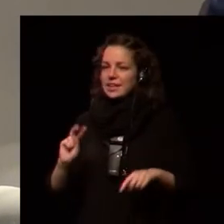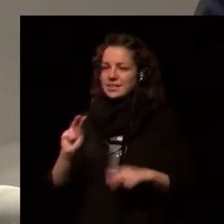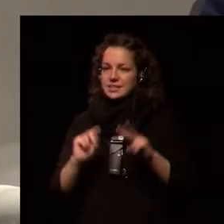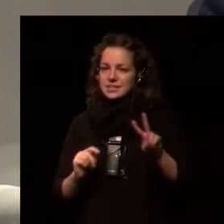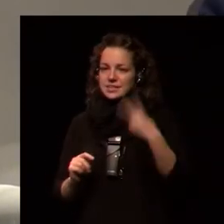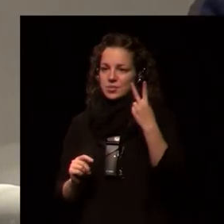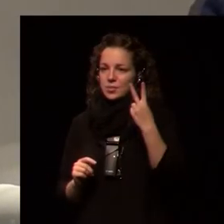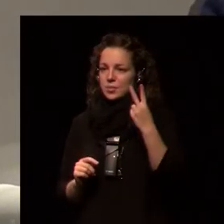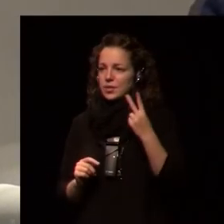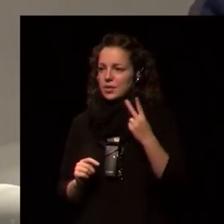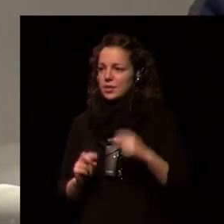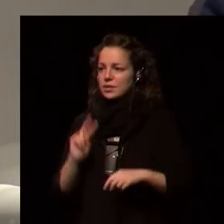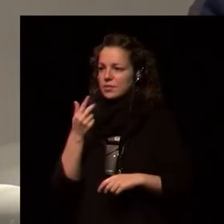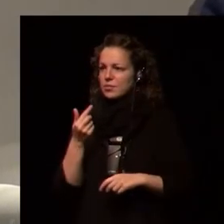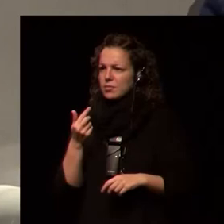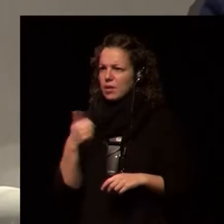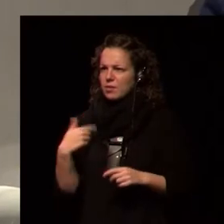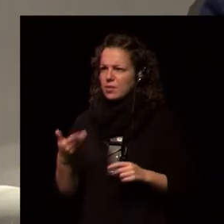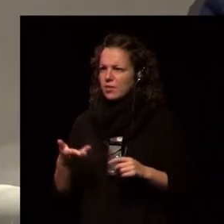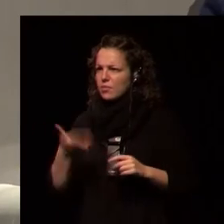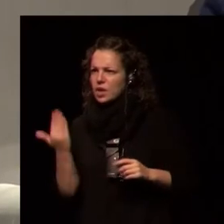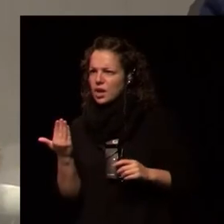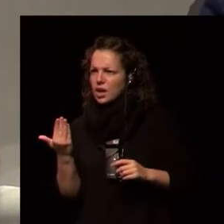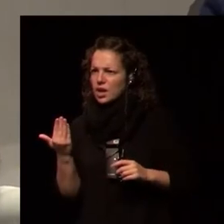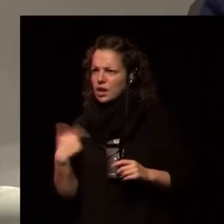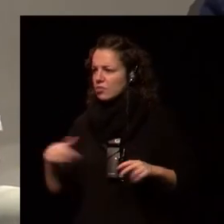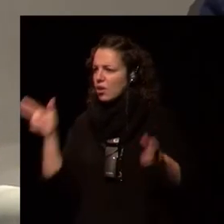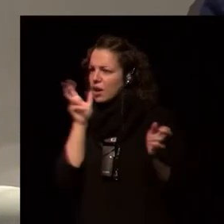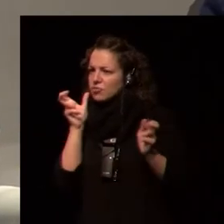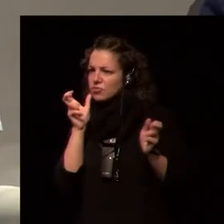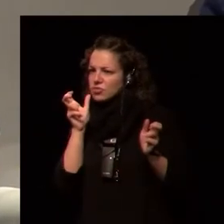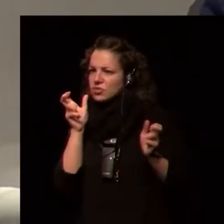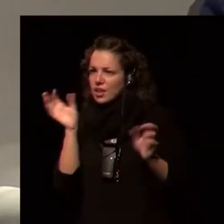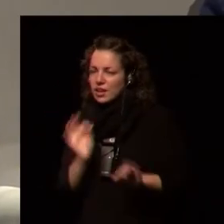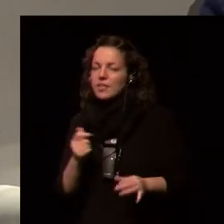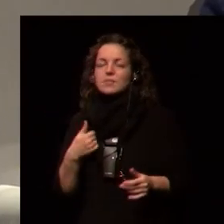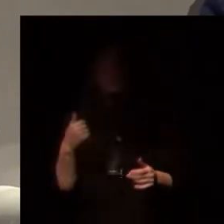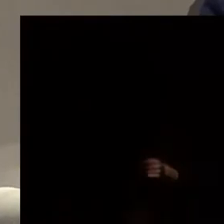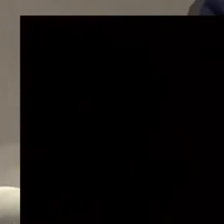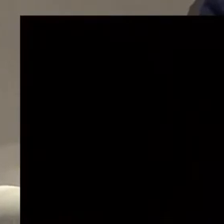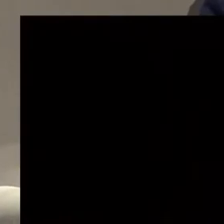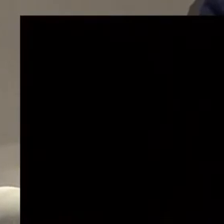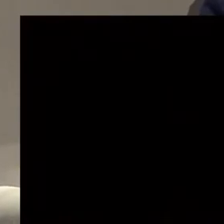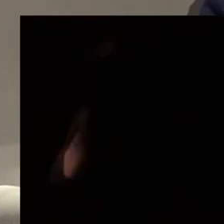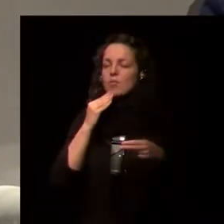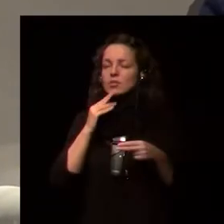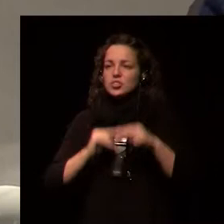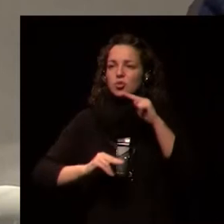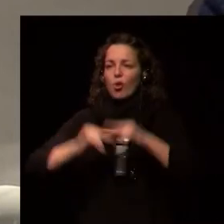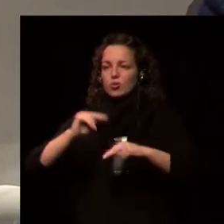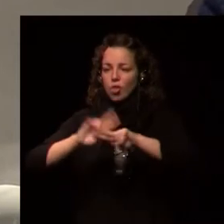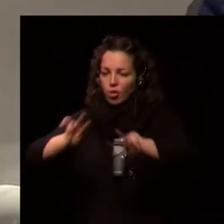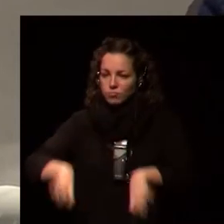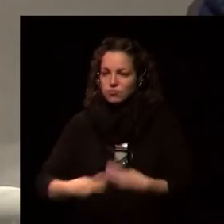como. ¿Está quitando? Ah, no oigo nada. Bueno, como la deconstrucción de